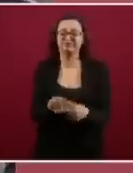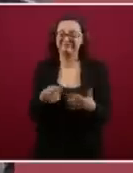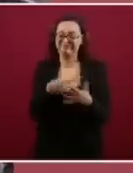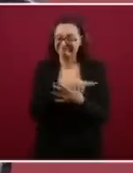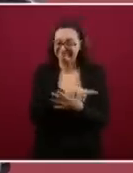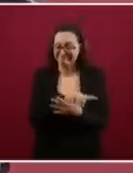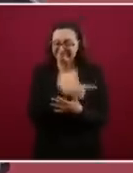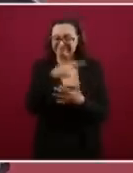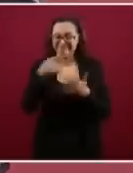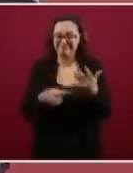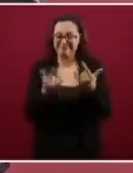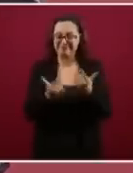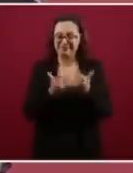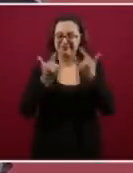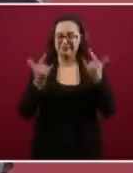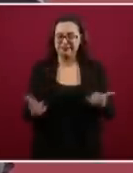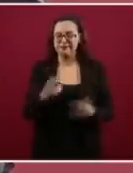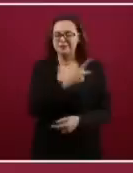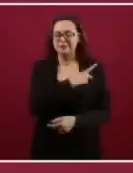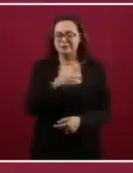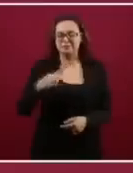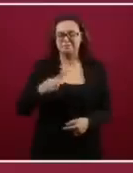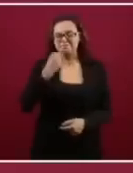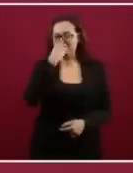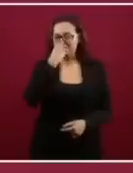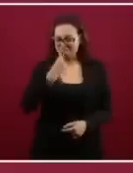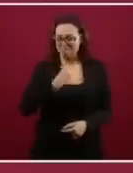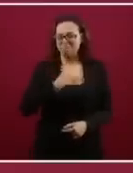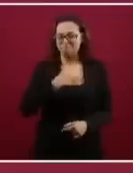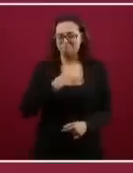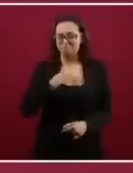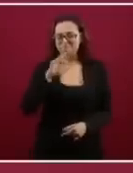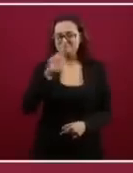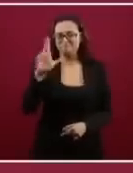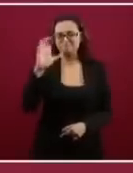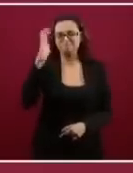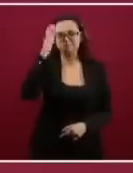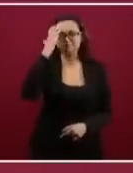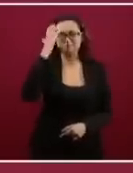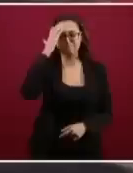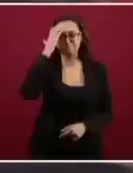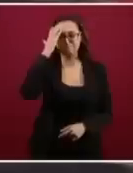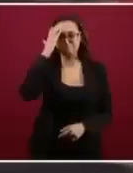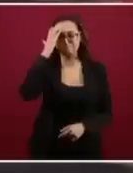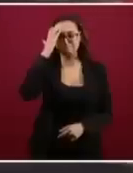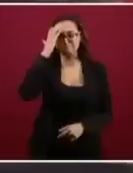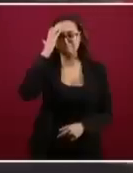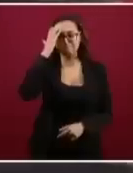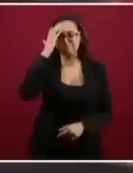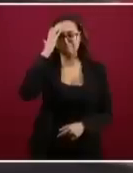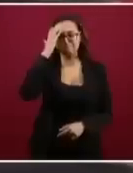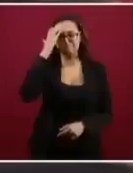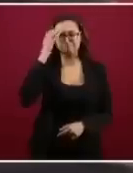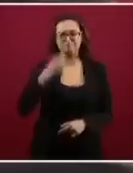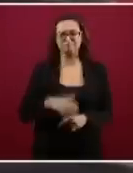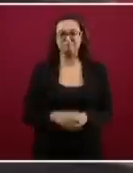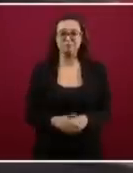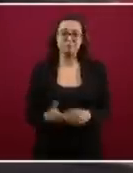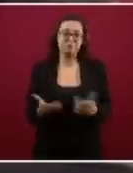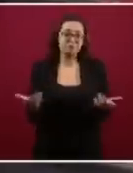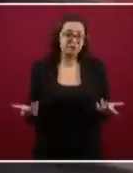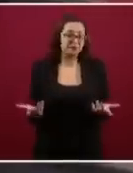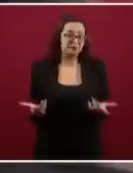que reconocer y lo mínimo